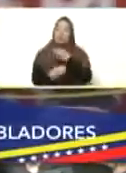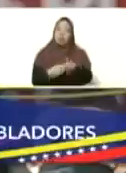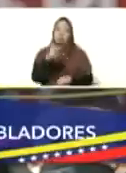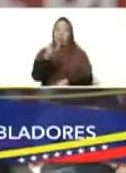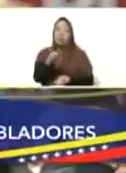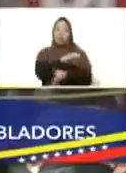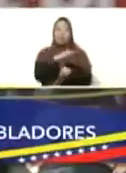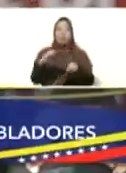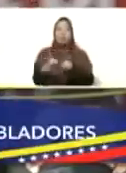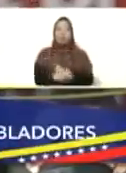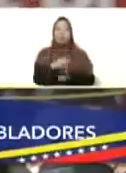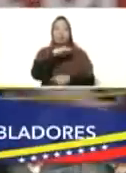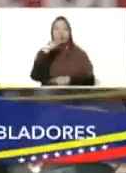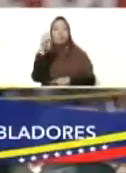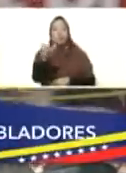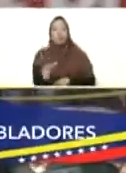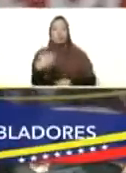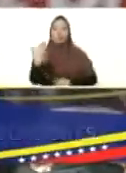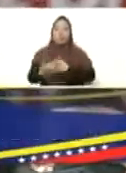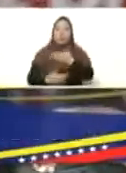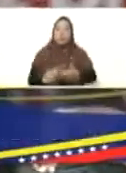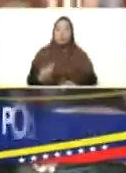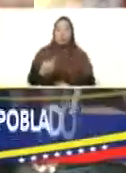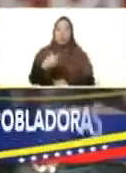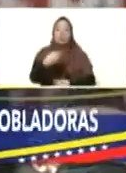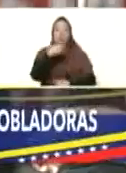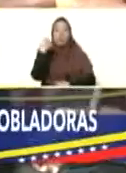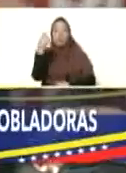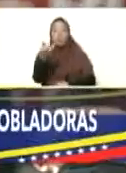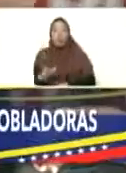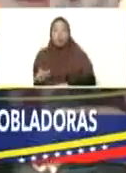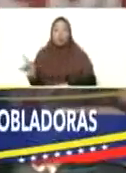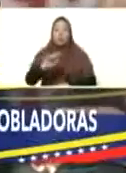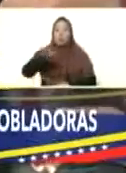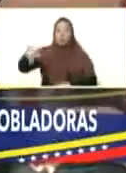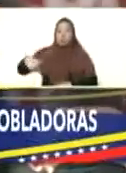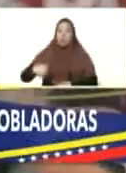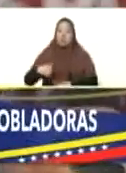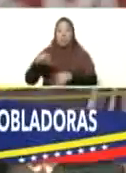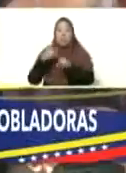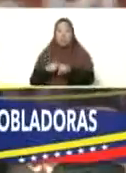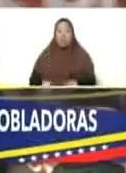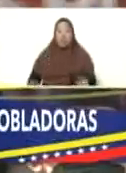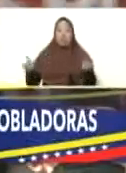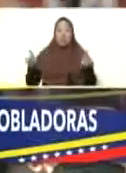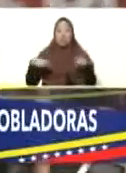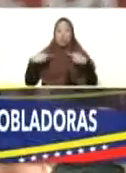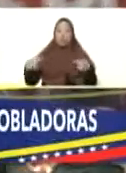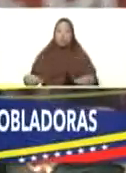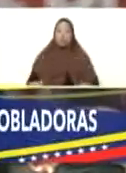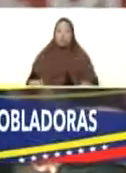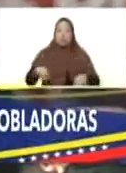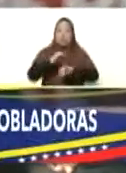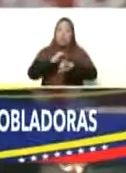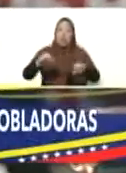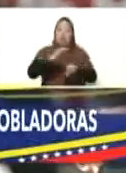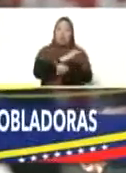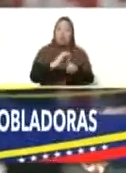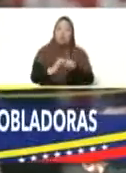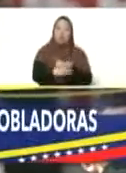la cultura de la muerte la civilización de la muerte nosotros somos la alternativa de la humanidad la cultura de la